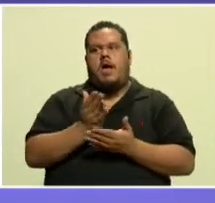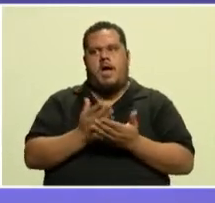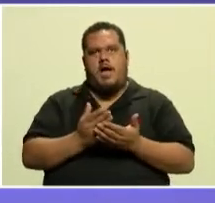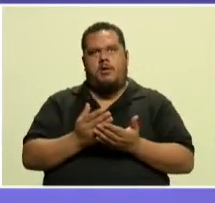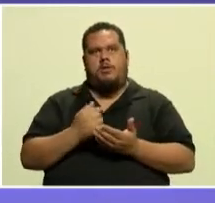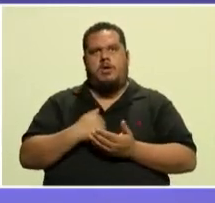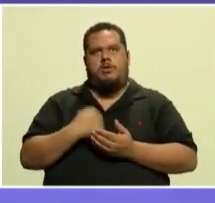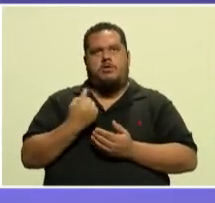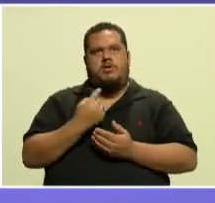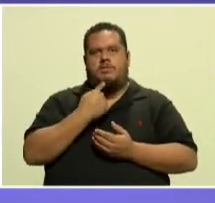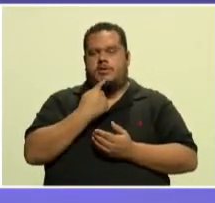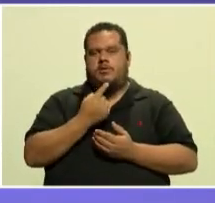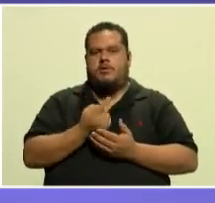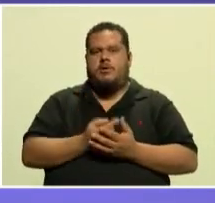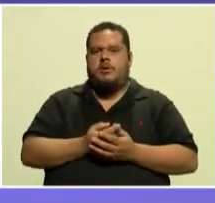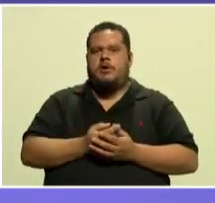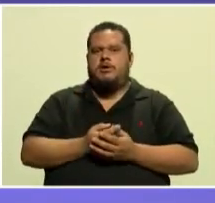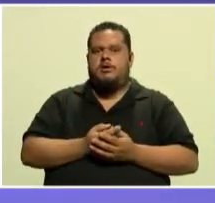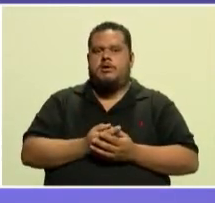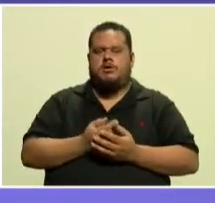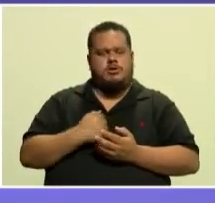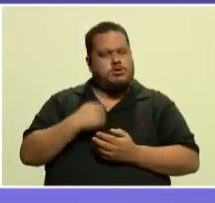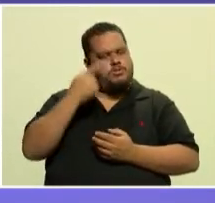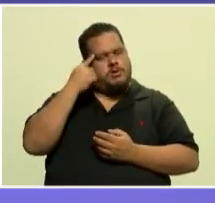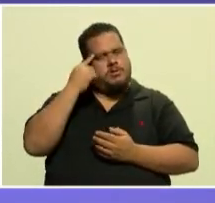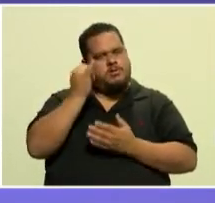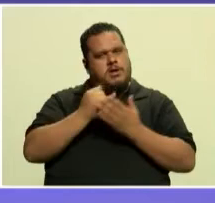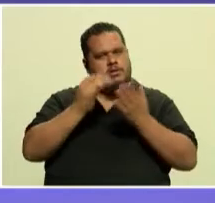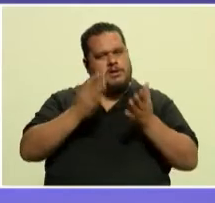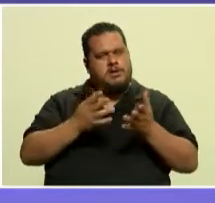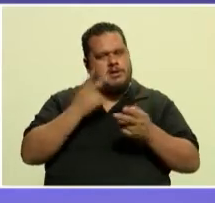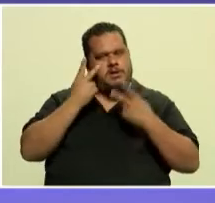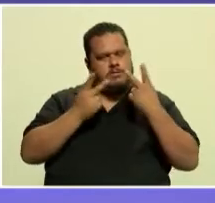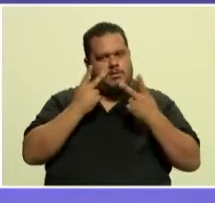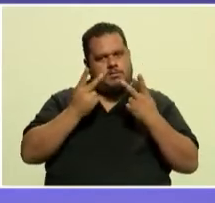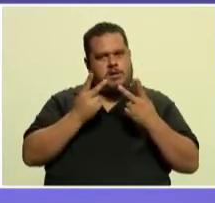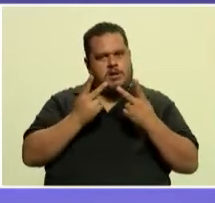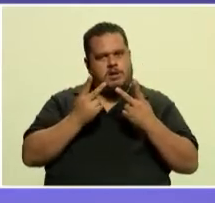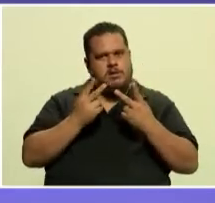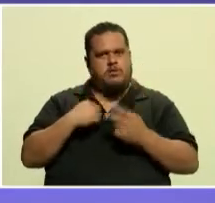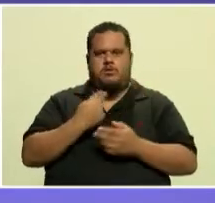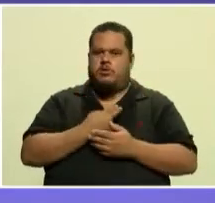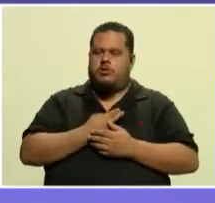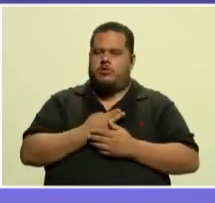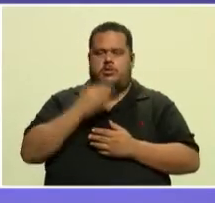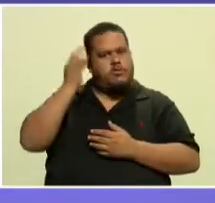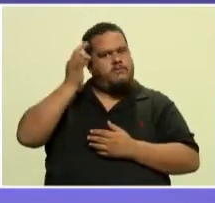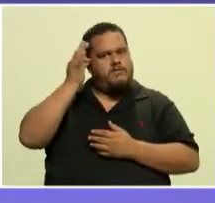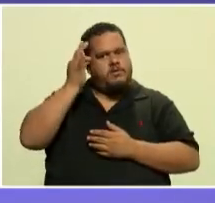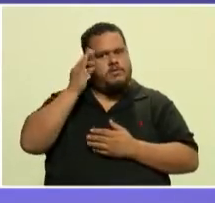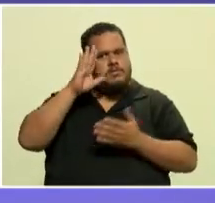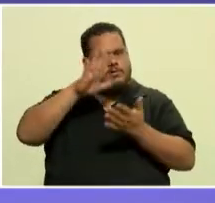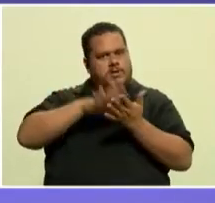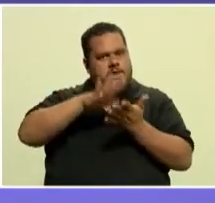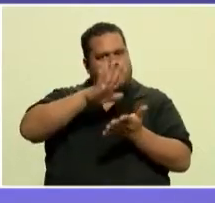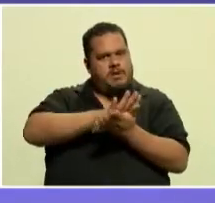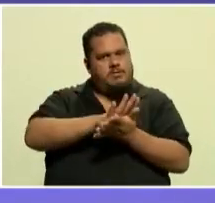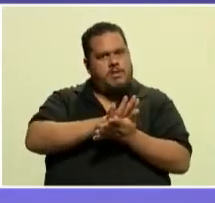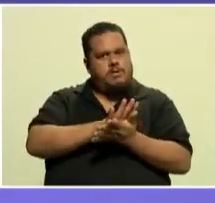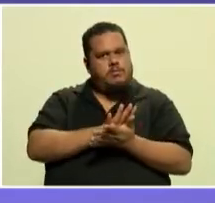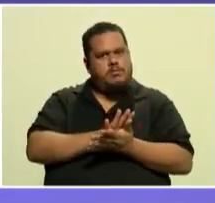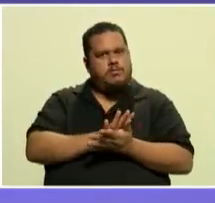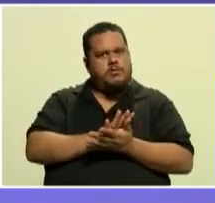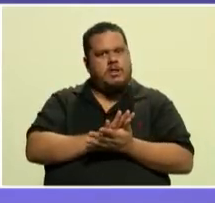si es muy radical, pero yo pienso que los artistas visuales en realidad somos filósofos que plasmamos, en vez de